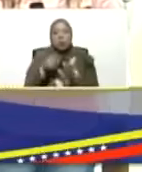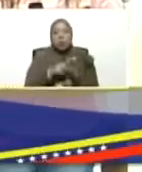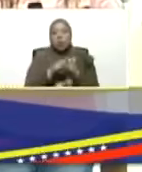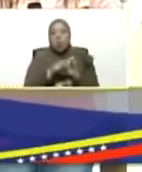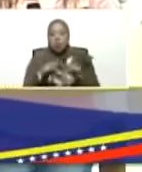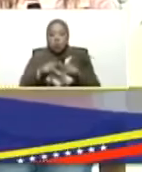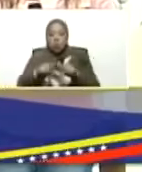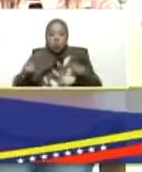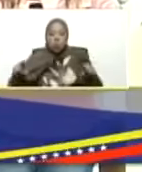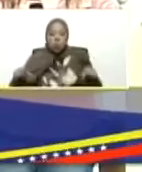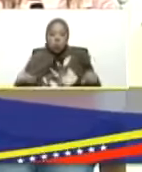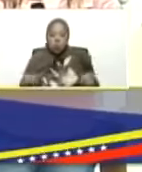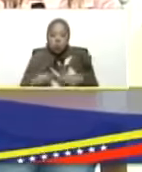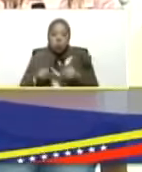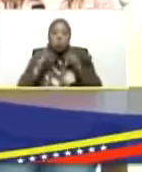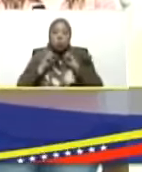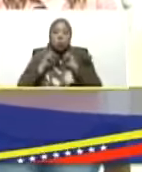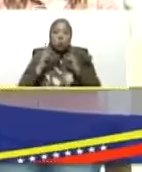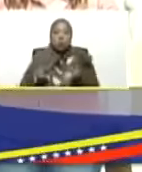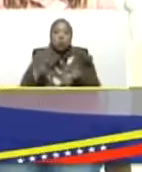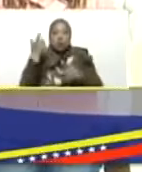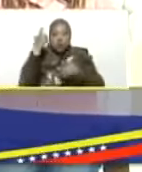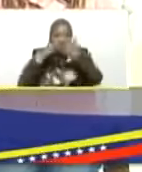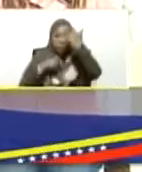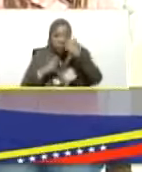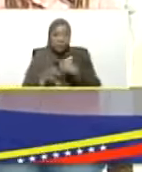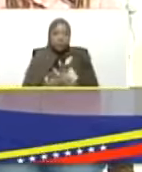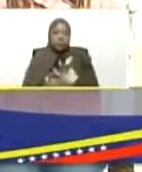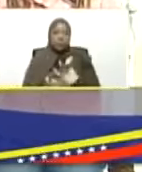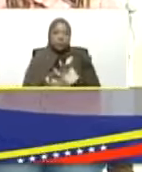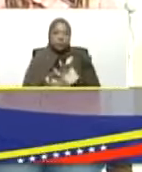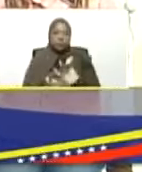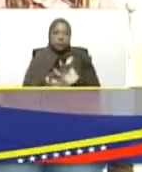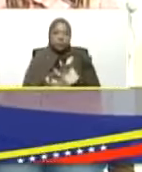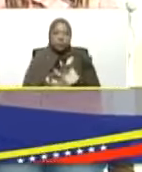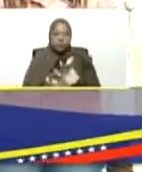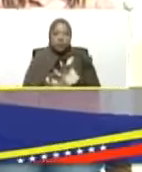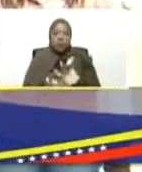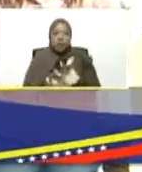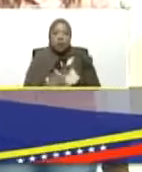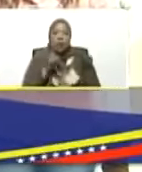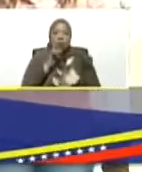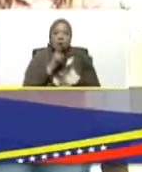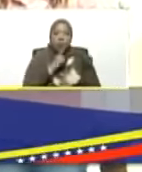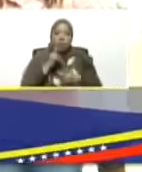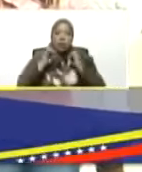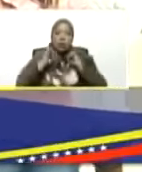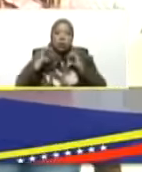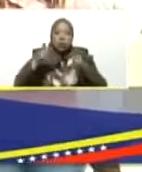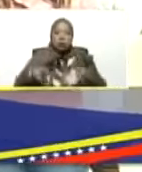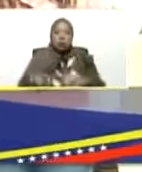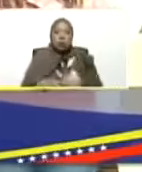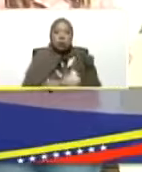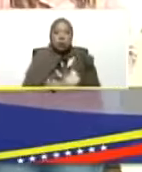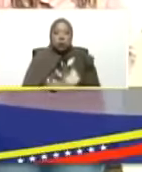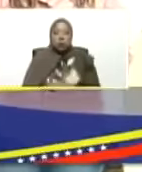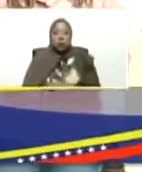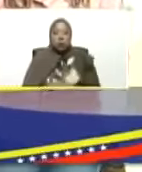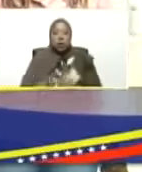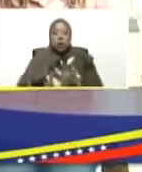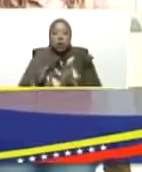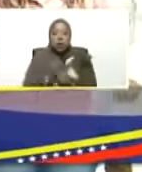1,600,000 metros de la autopista Hugo Chávez, que va desde la entrada de Santa